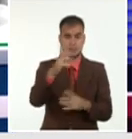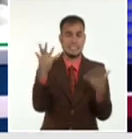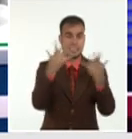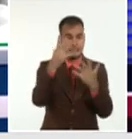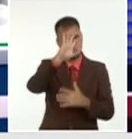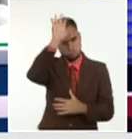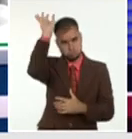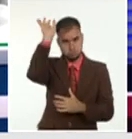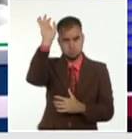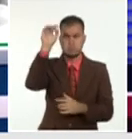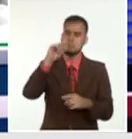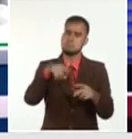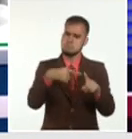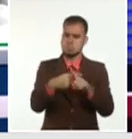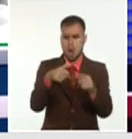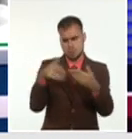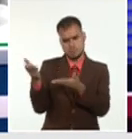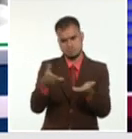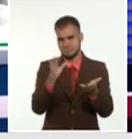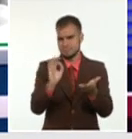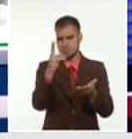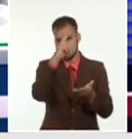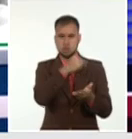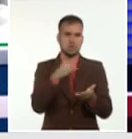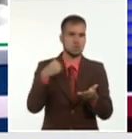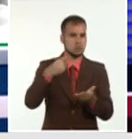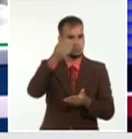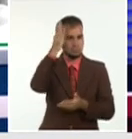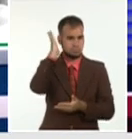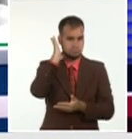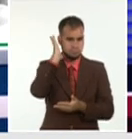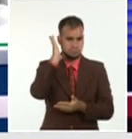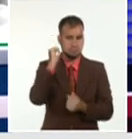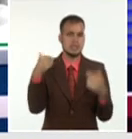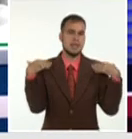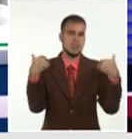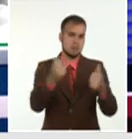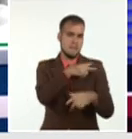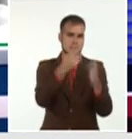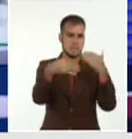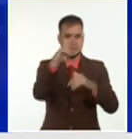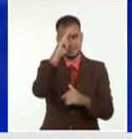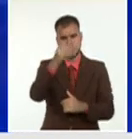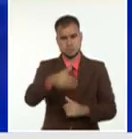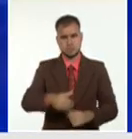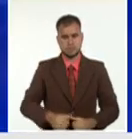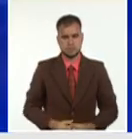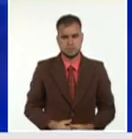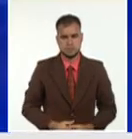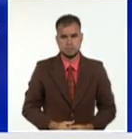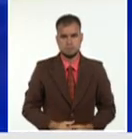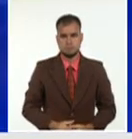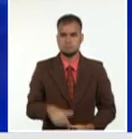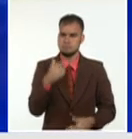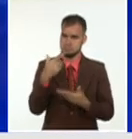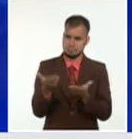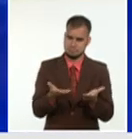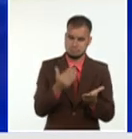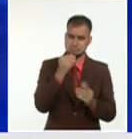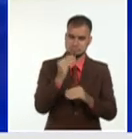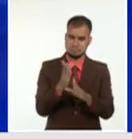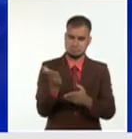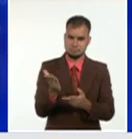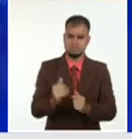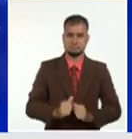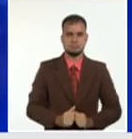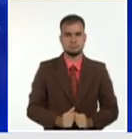al doctor Francisco Durán García, director nacional de epidemiología del Ministerio de Salud Pública. Bienvenido, doctor. Muy buenos días. Buenos días,